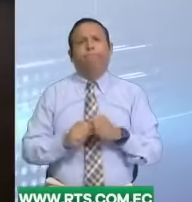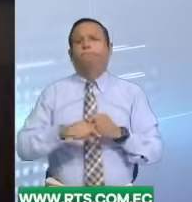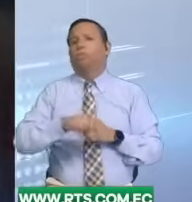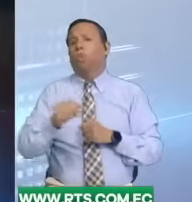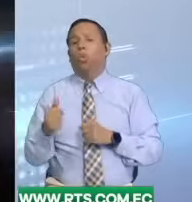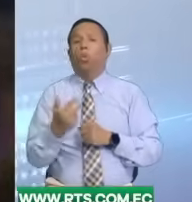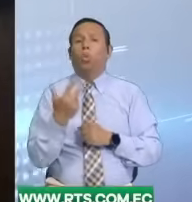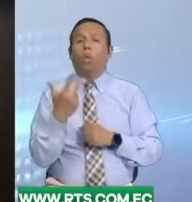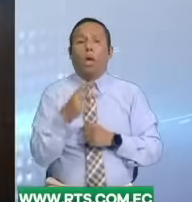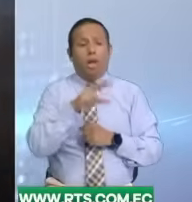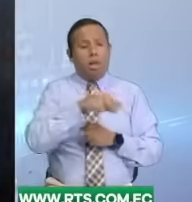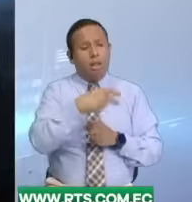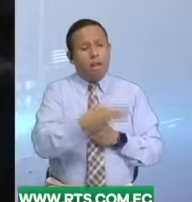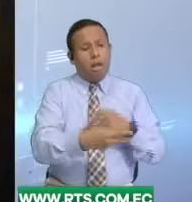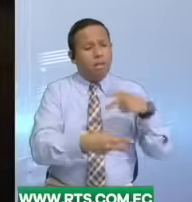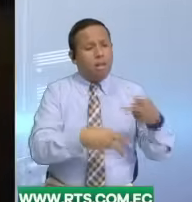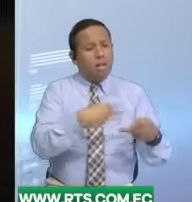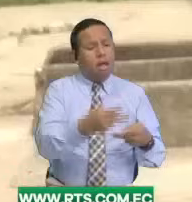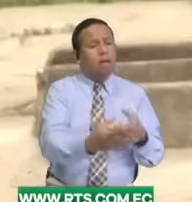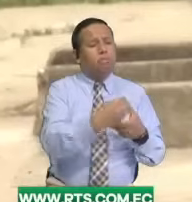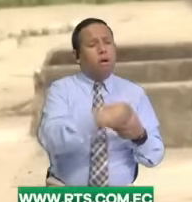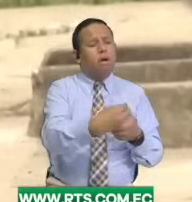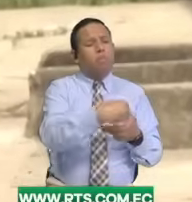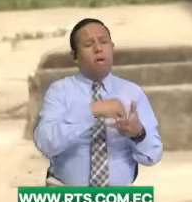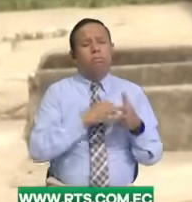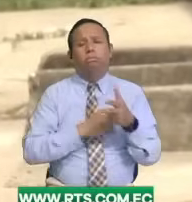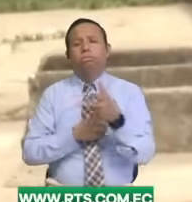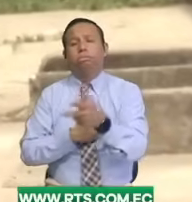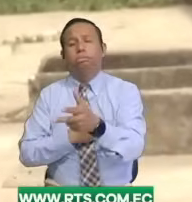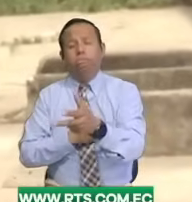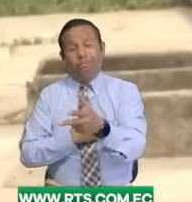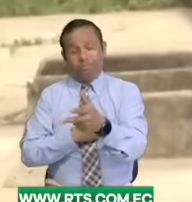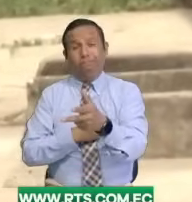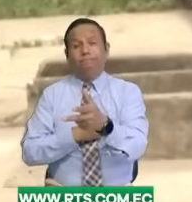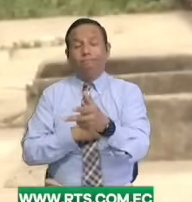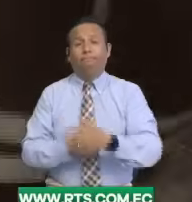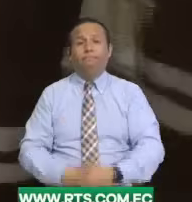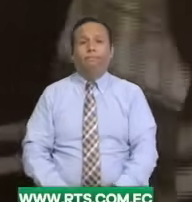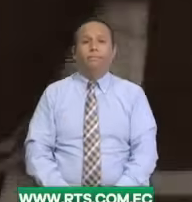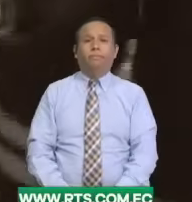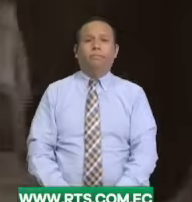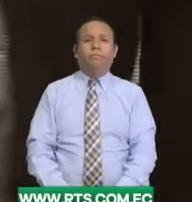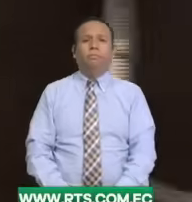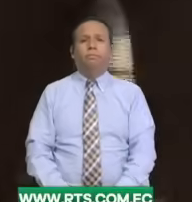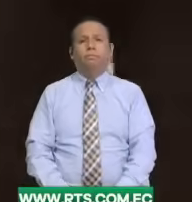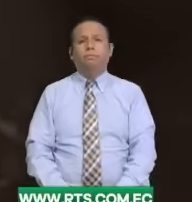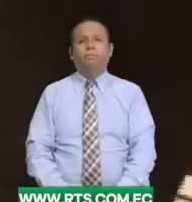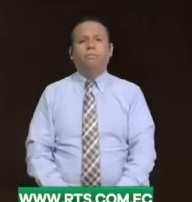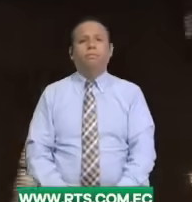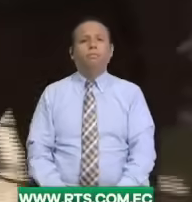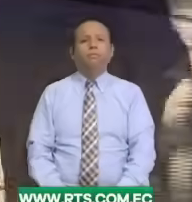que resultaron heridas por el ataque. Informó Daniel Lalama.